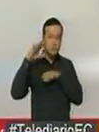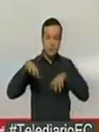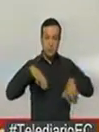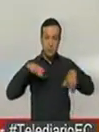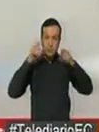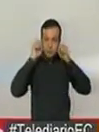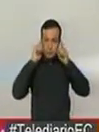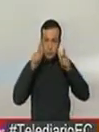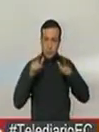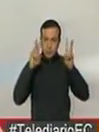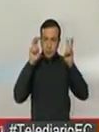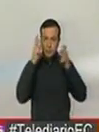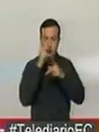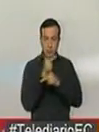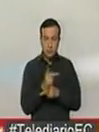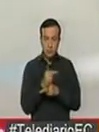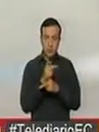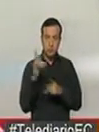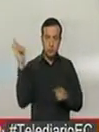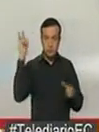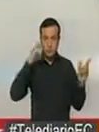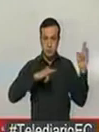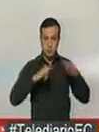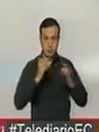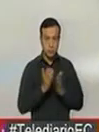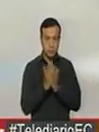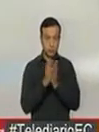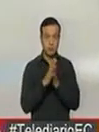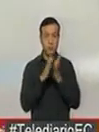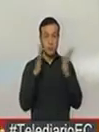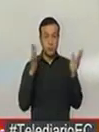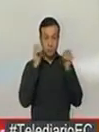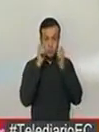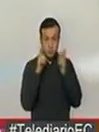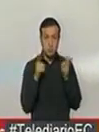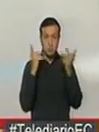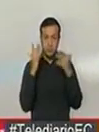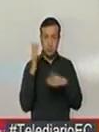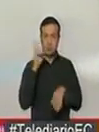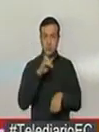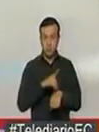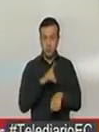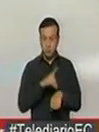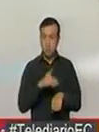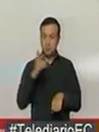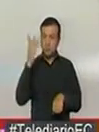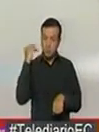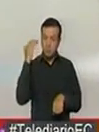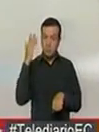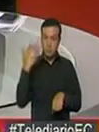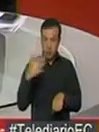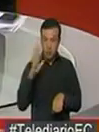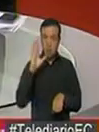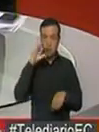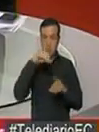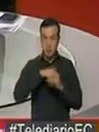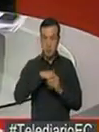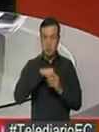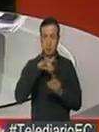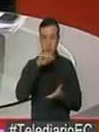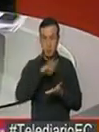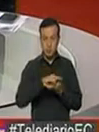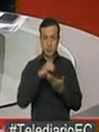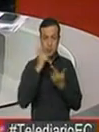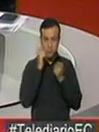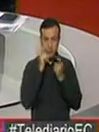los sistemas de protección a nivel de puertos marítimos y aéreos. Hay presencia ya desde hace algunas semanas atrás, apenas se supo